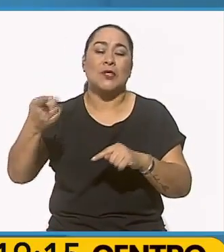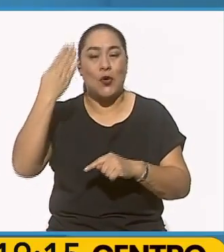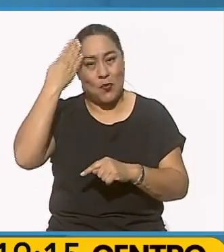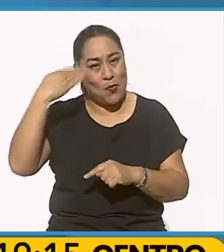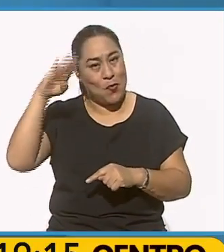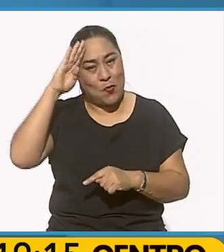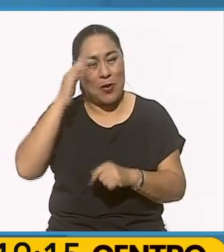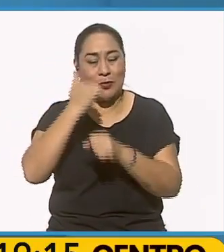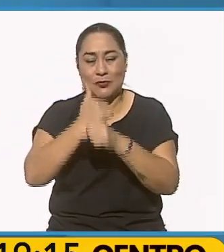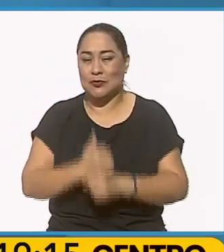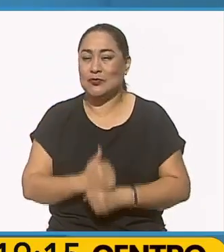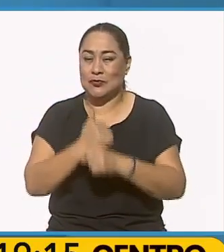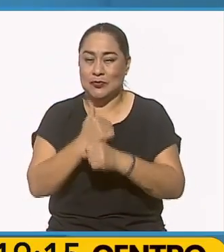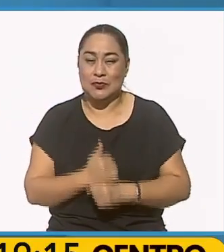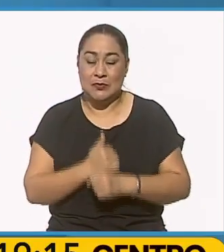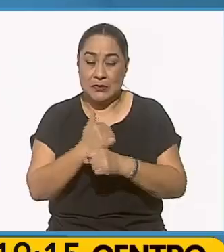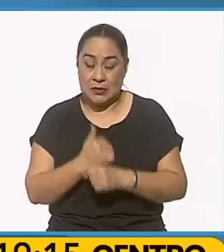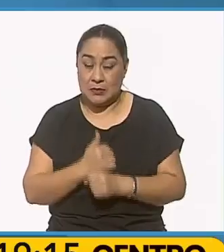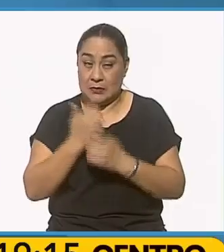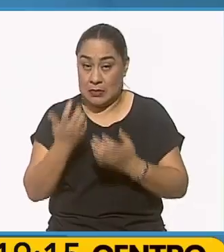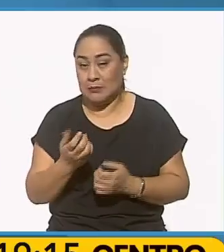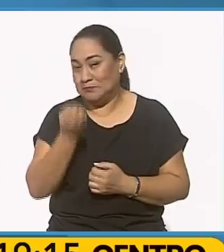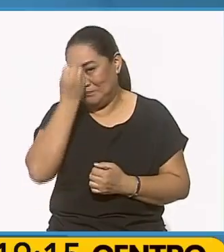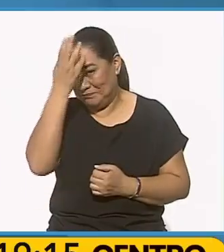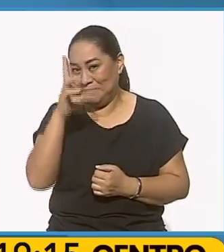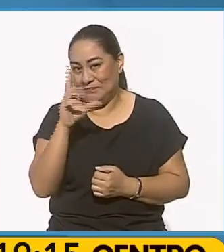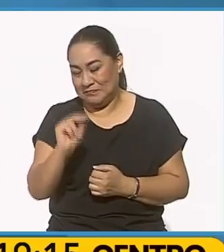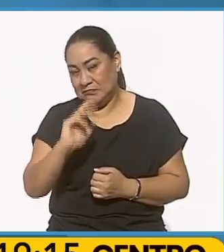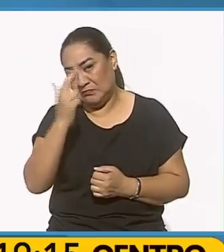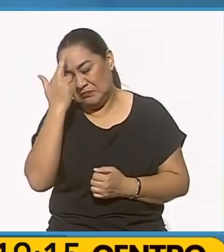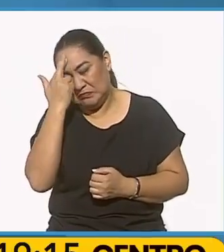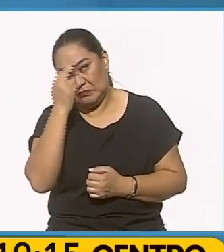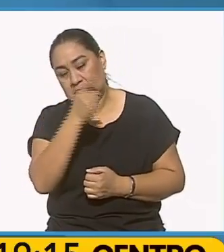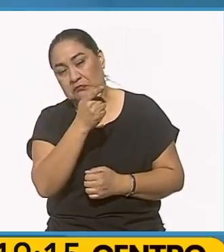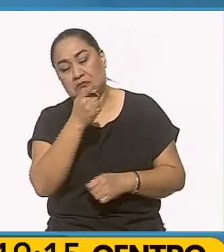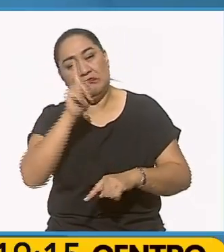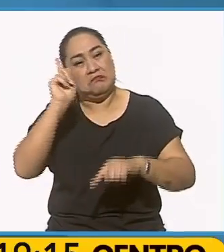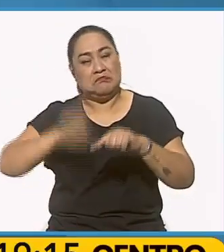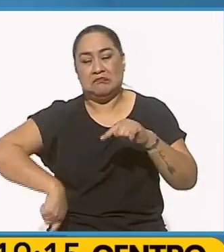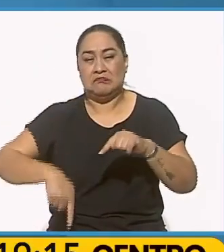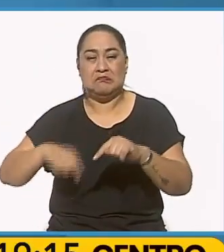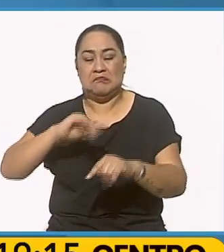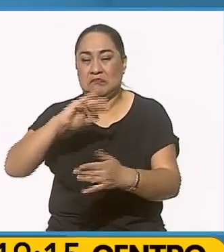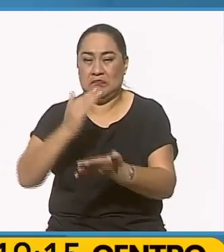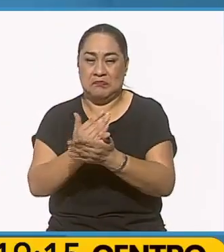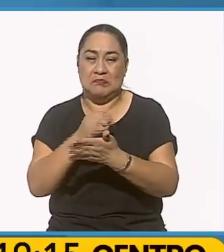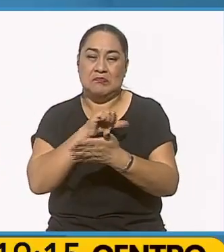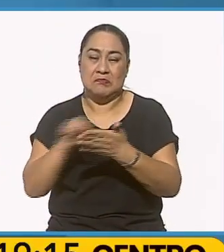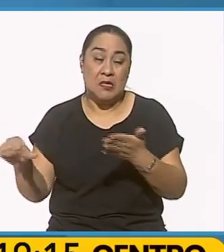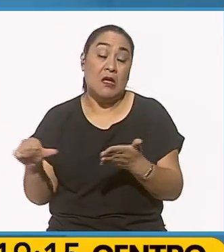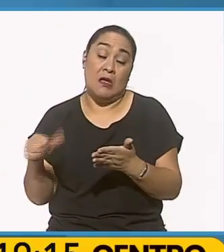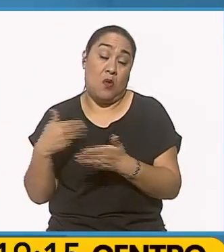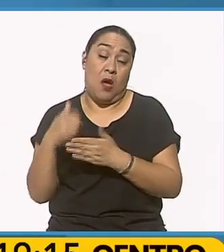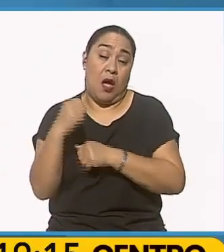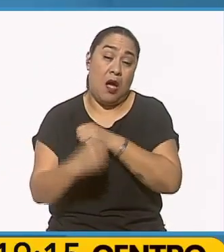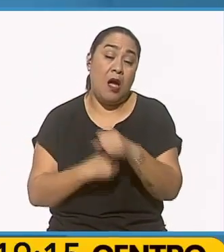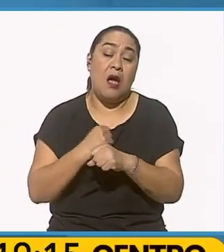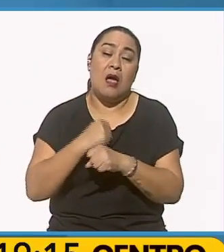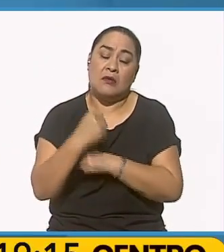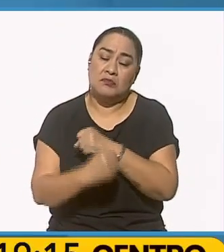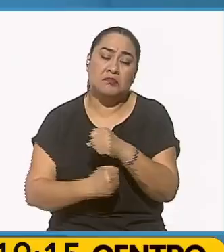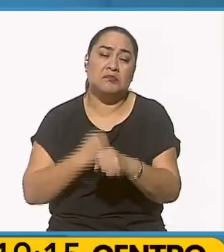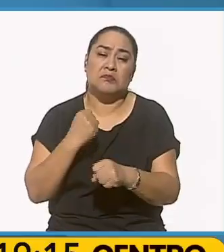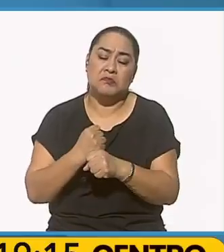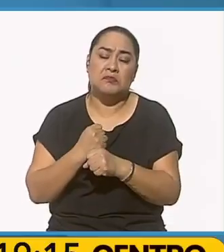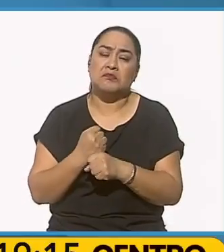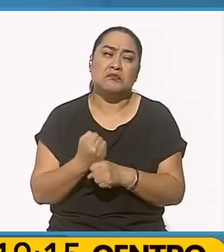Cuba. Y ese bloqueo no lo podemos olvidar, ese embargo, esa política extraterritorial ha sido a lo largo de las últimas décadas rechazada de plano